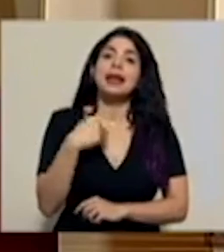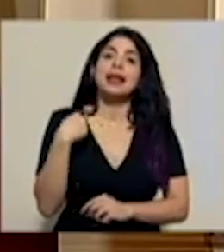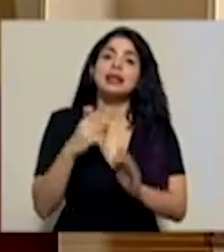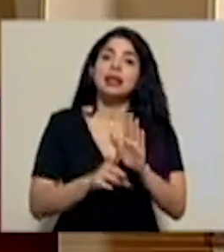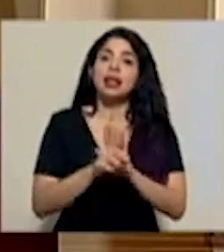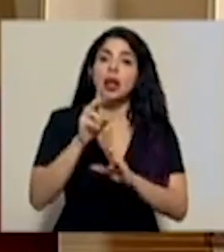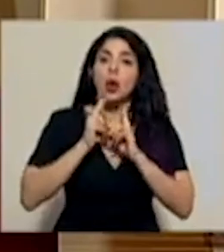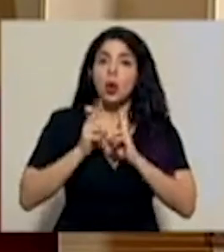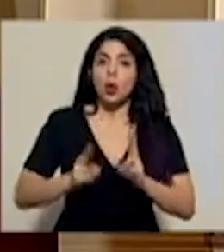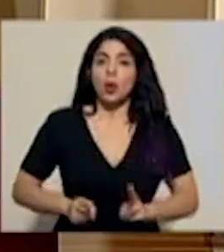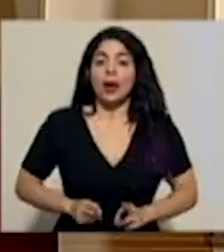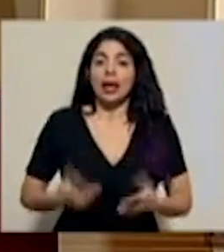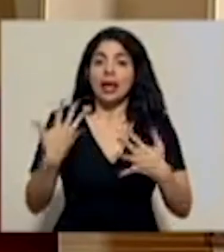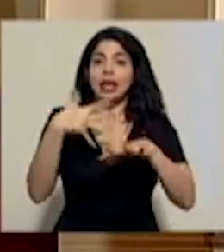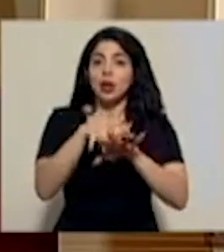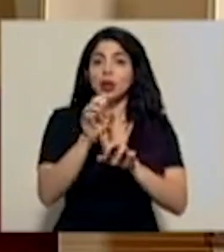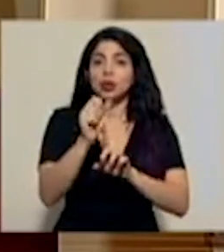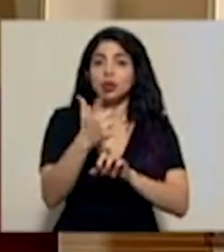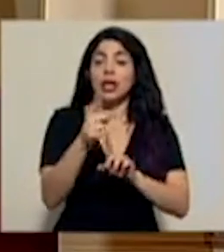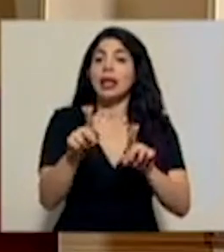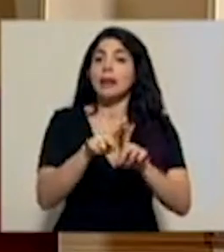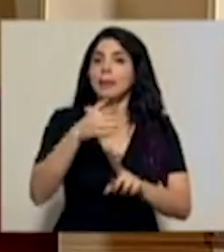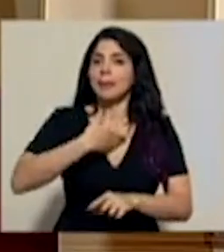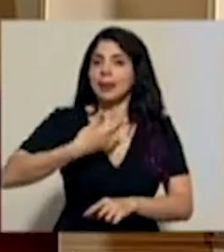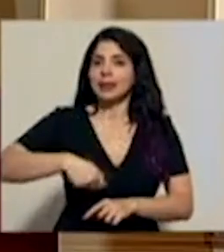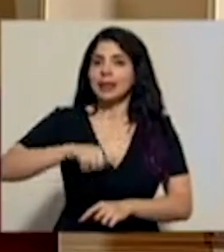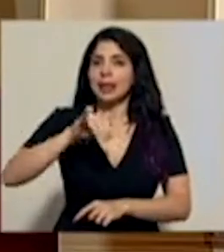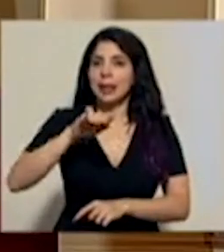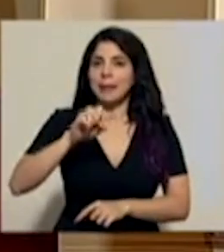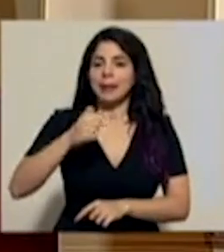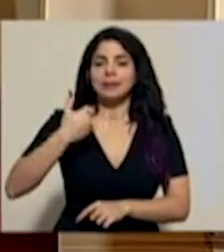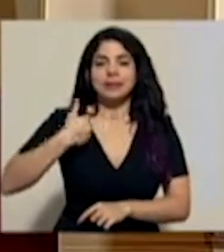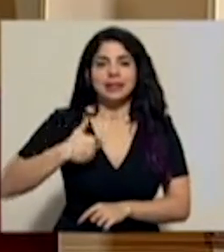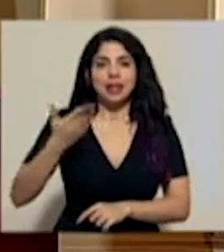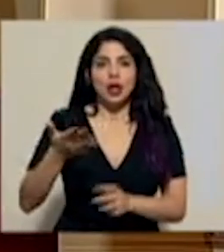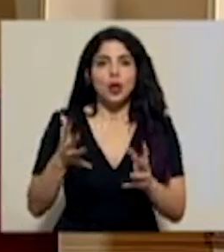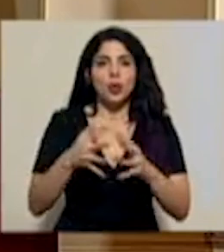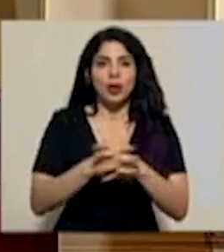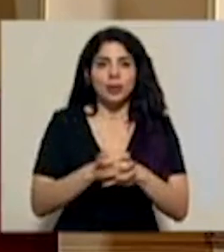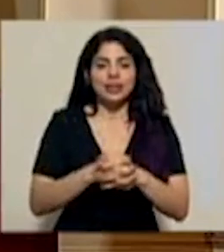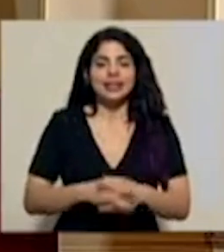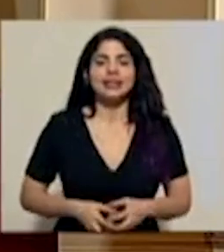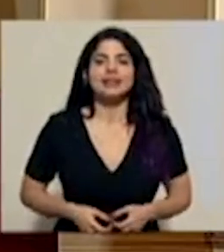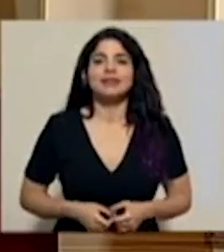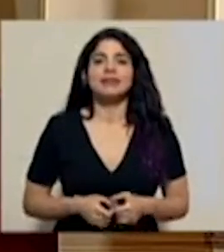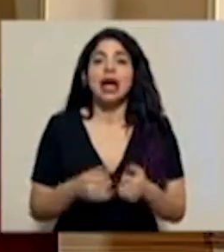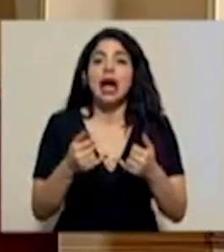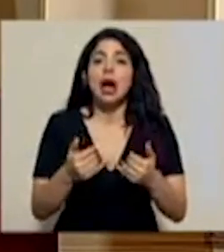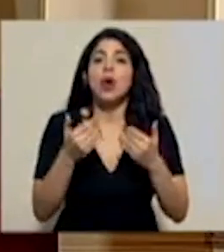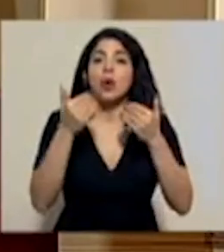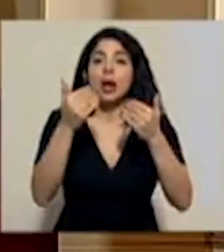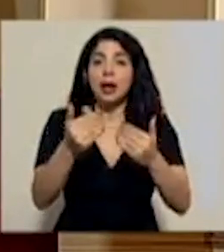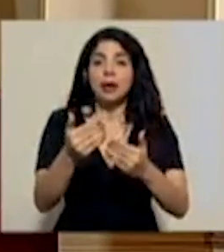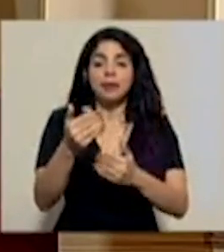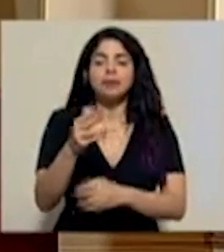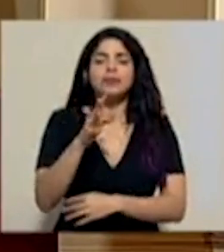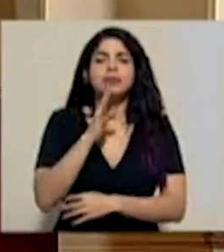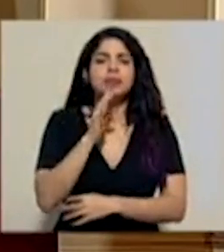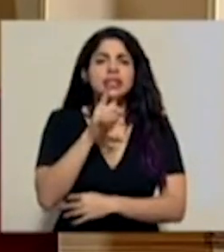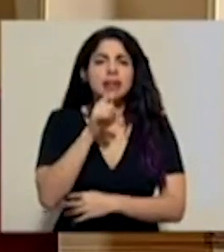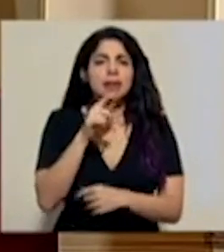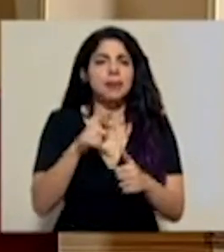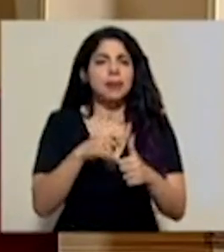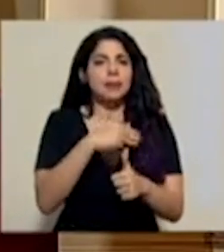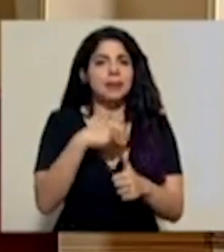de Desarrollo Humano e Inclusión Social y presidente ejecutivo de Limas, el señor Juan Luis Bermúdez. A continuación, escucharemos a la